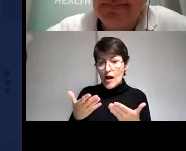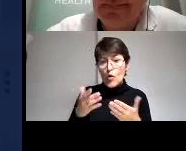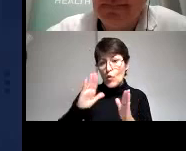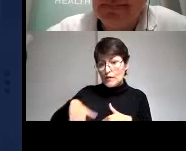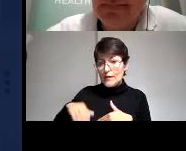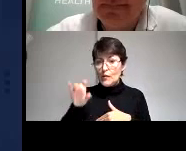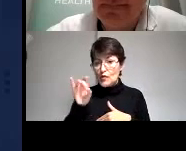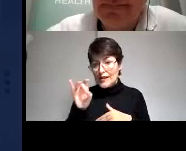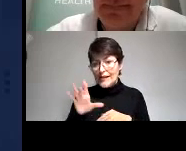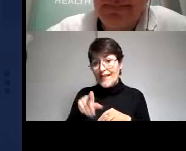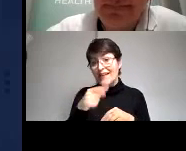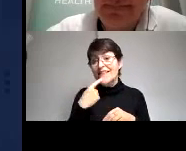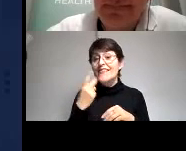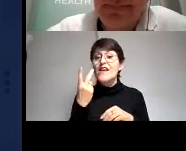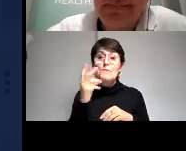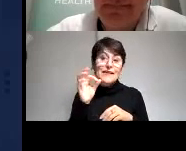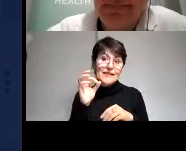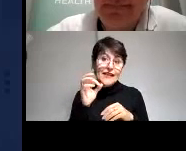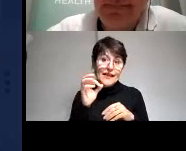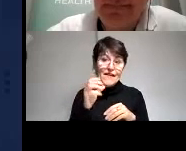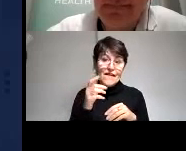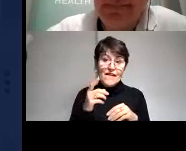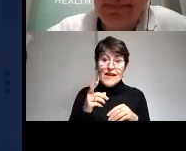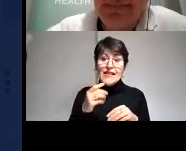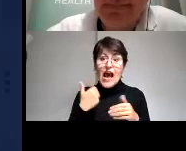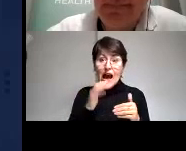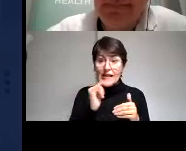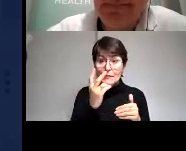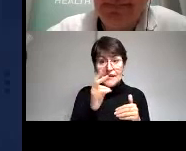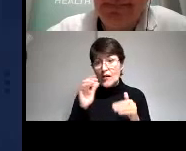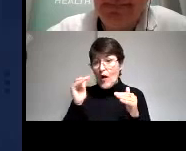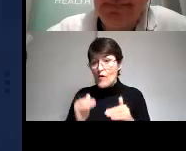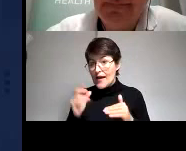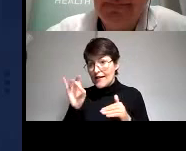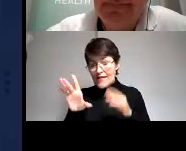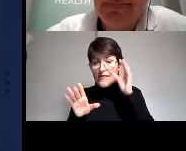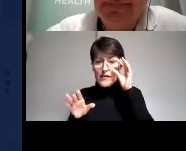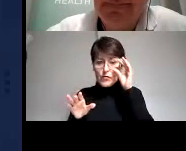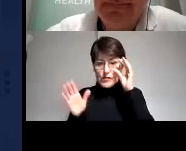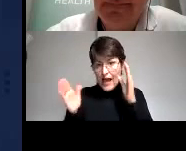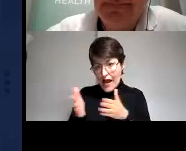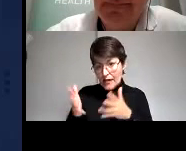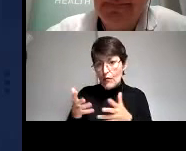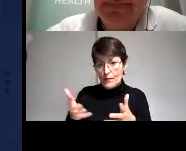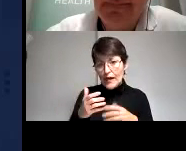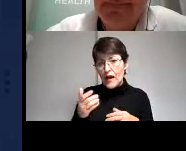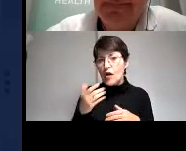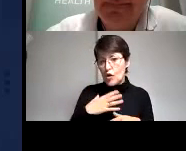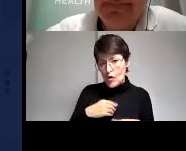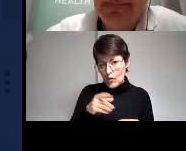que contraten autoenvío, pues ya. O sea que después de este webinar a por ello para conseguir este